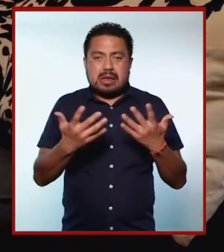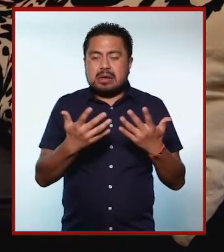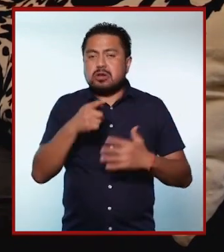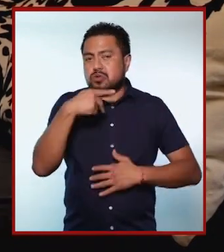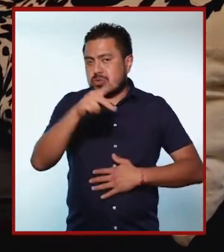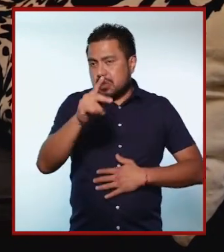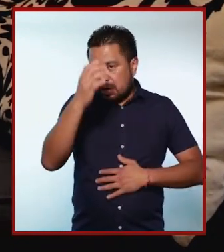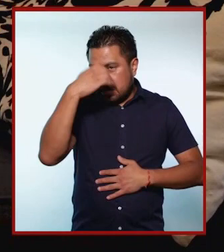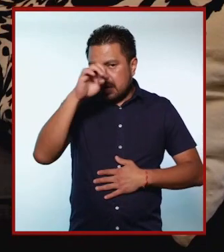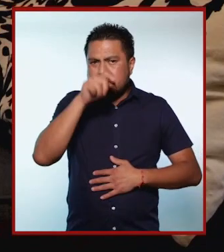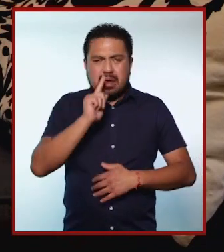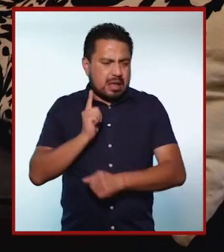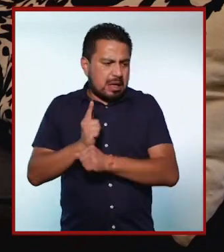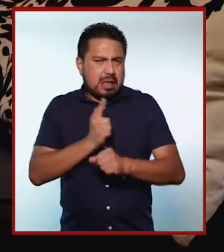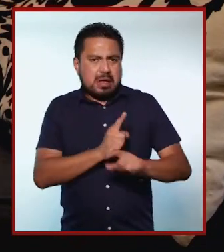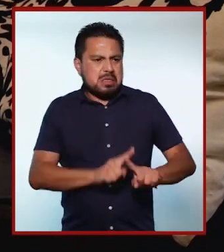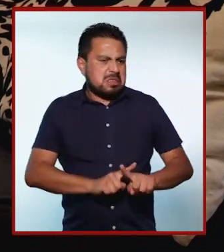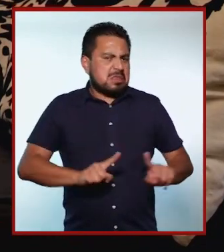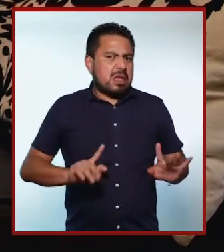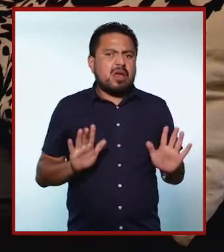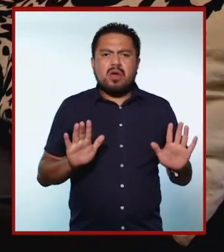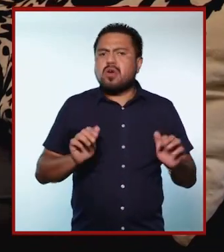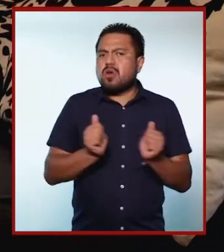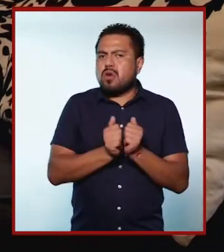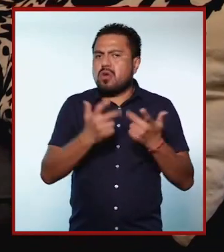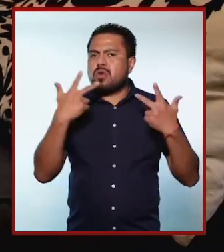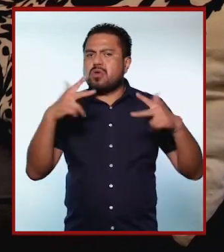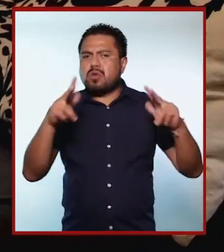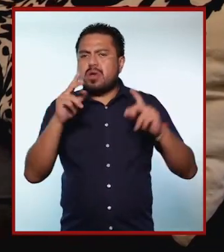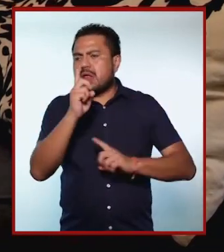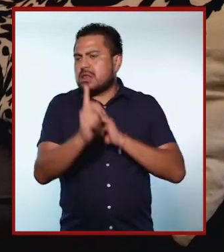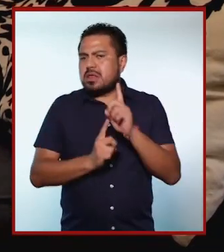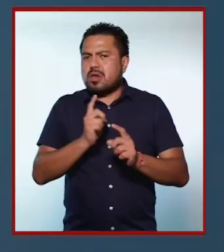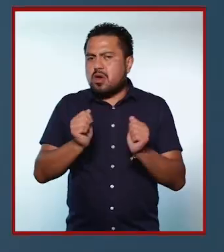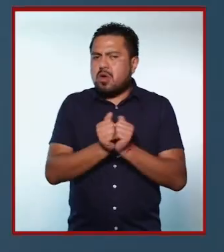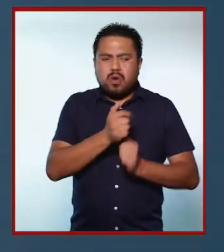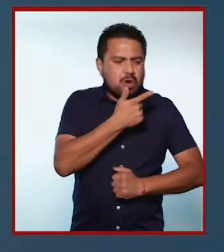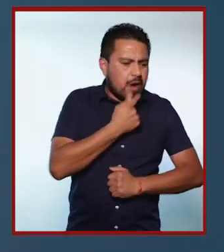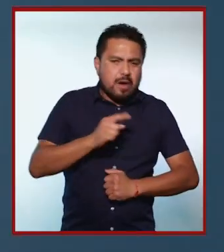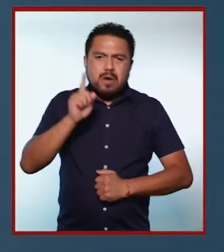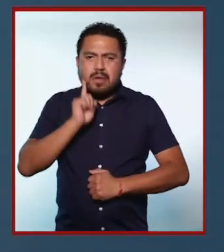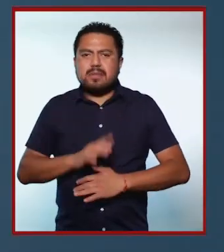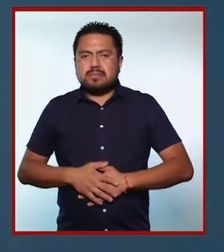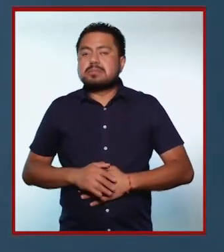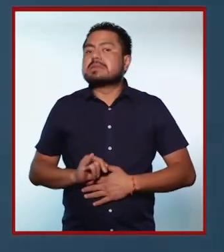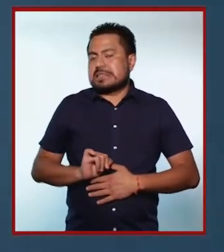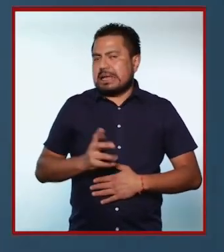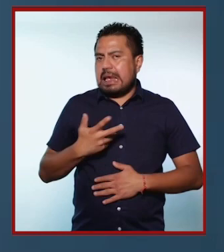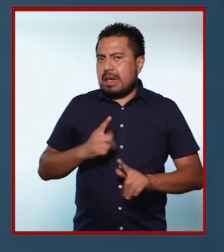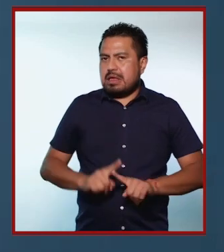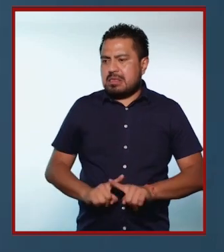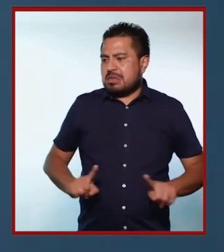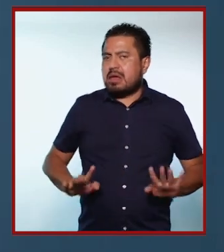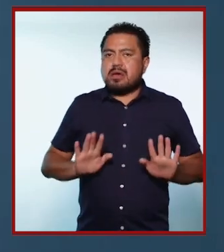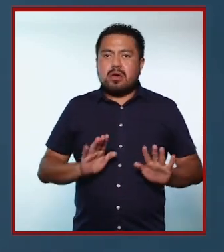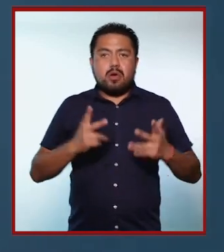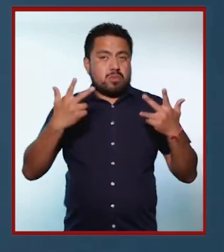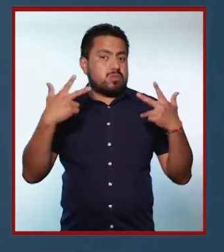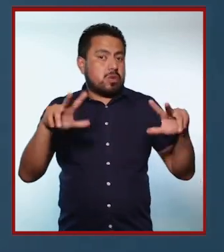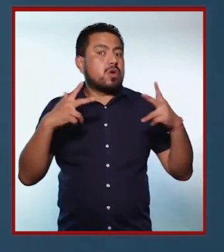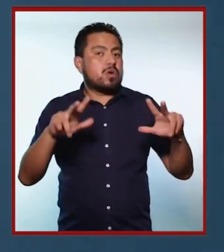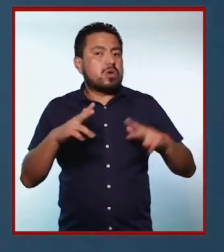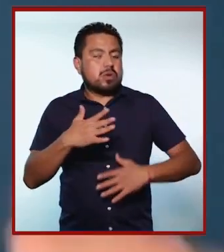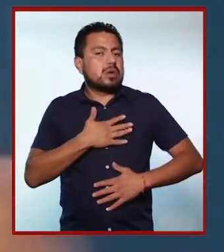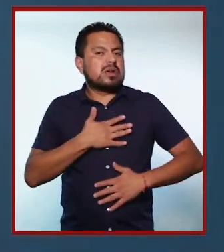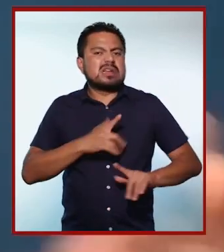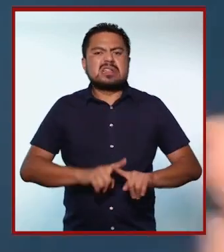ejecución, en tu experiencia, ¿has notado diferencia en la ejecución de algún deporte entre hombres y mujeres? Sí, sí hay diferencias. Mira, en el